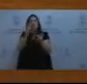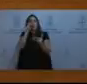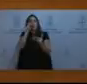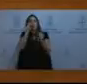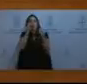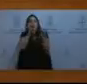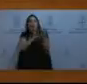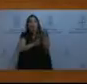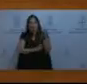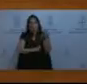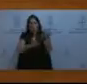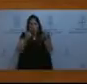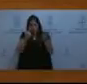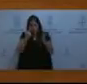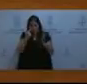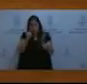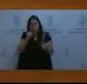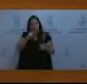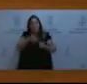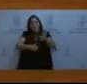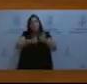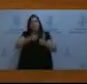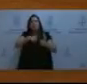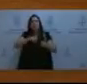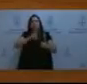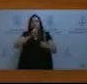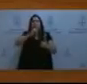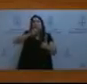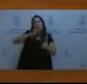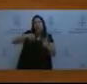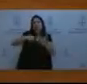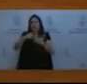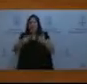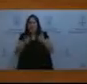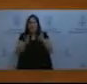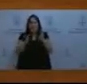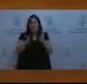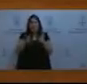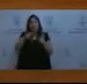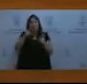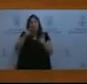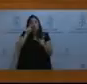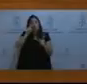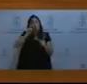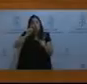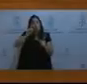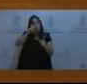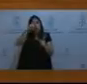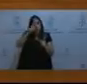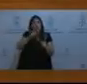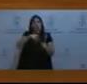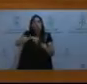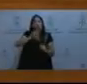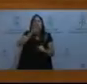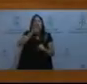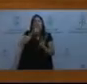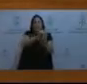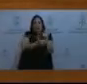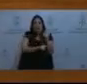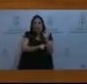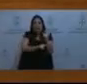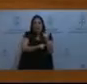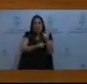estamos competitivamente, fíjense, en Asturias estamos el 14º de 17, pero es que en turismo cultural vamos los 15º y en VIX